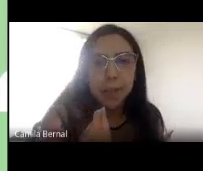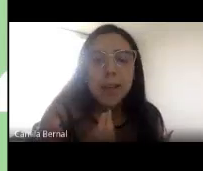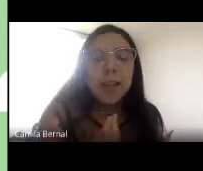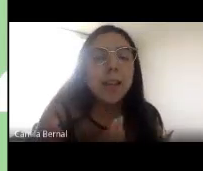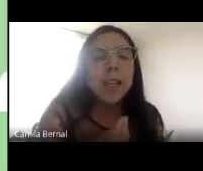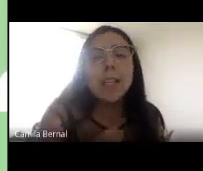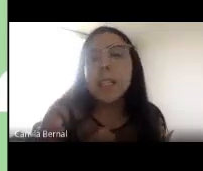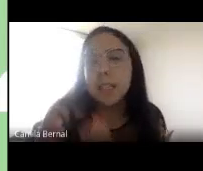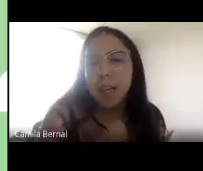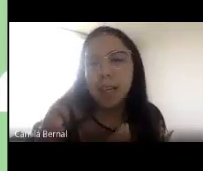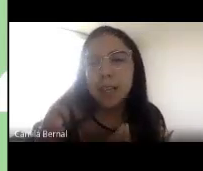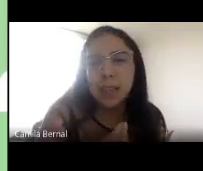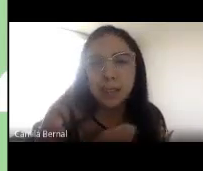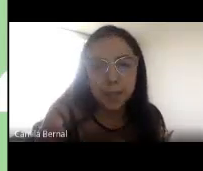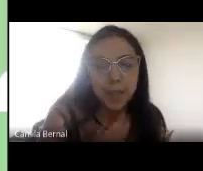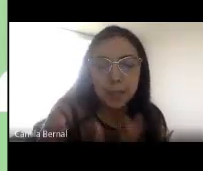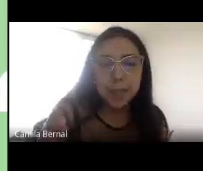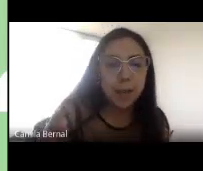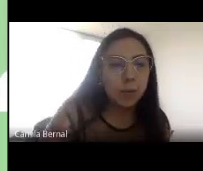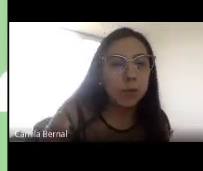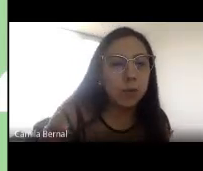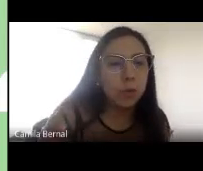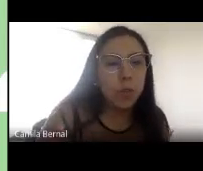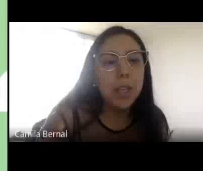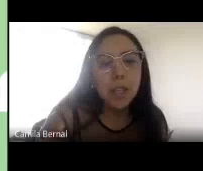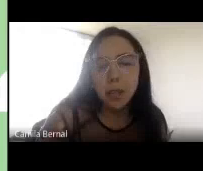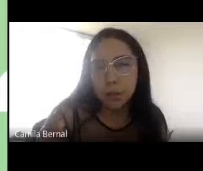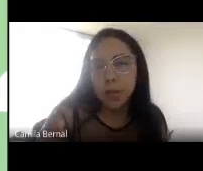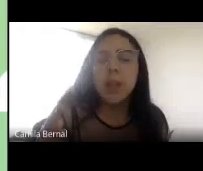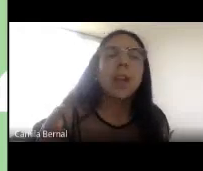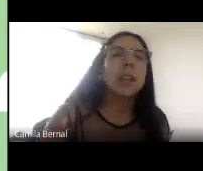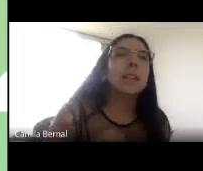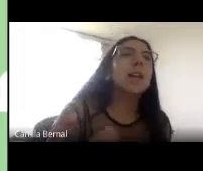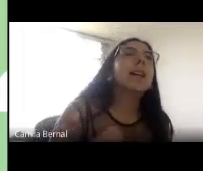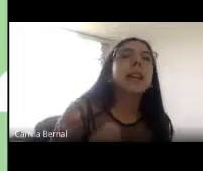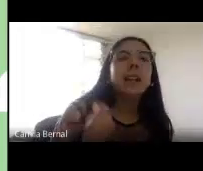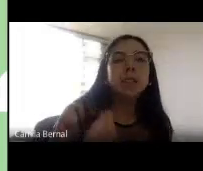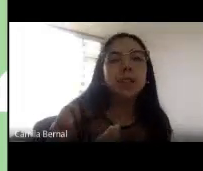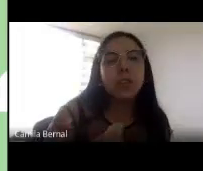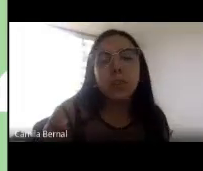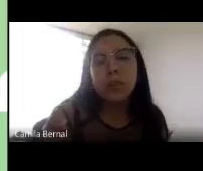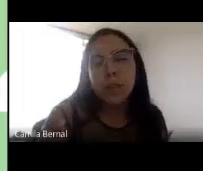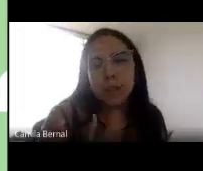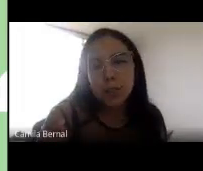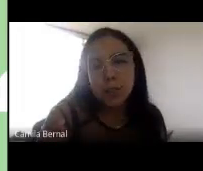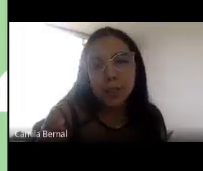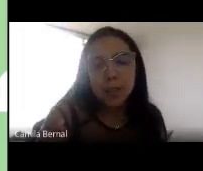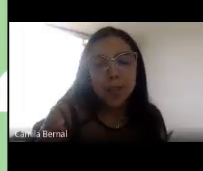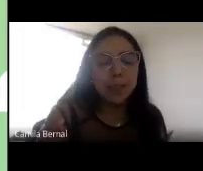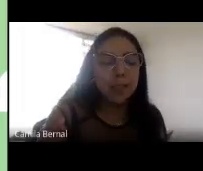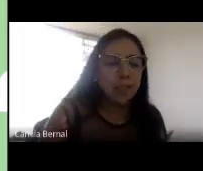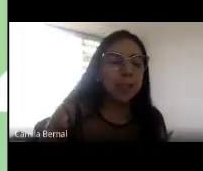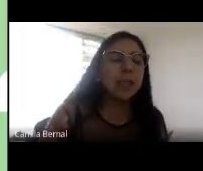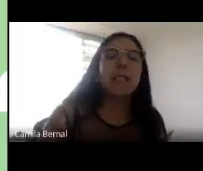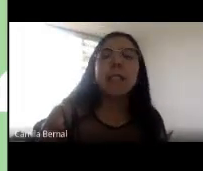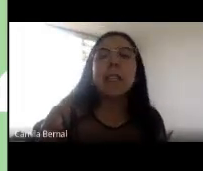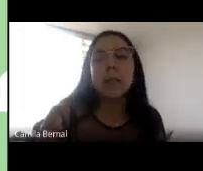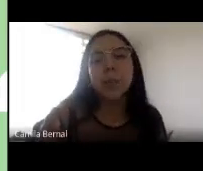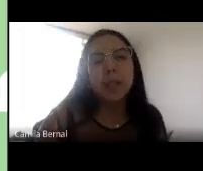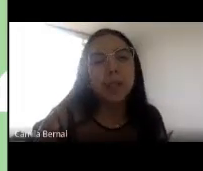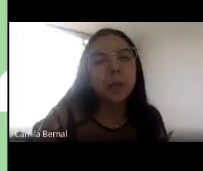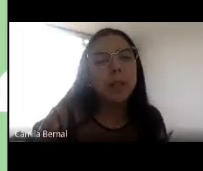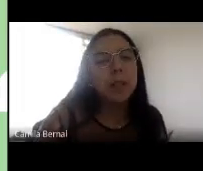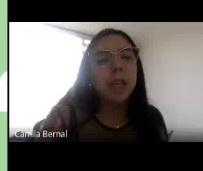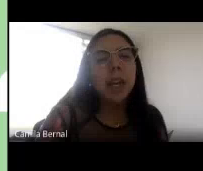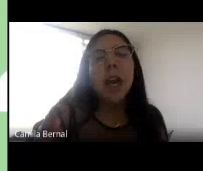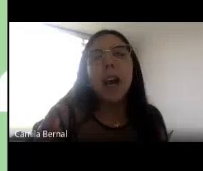característica inicial de este recurso hídrico. Esta alteración o modificación de estas características iniciales